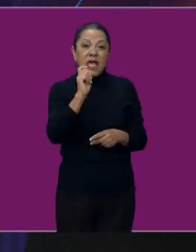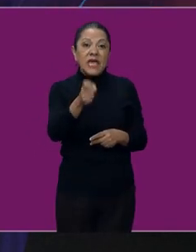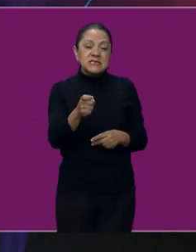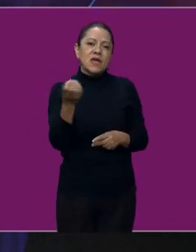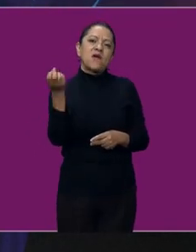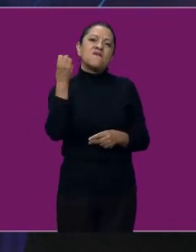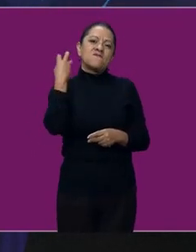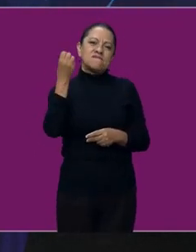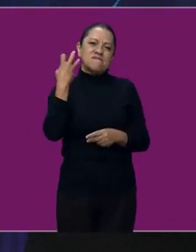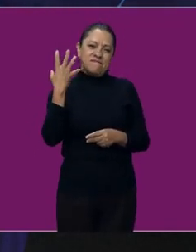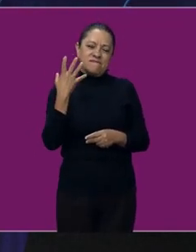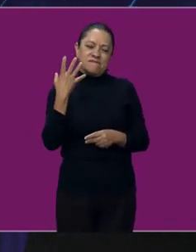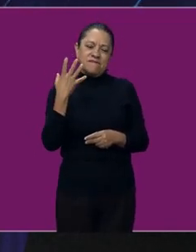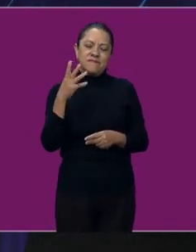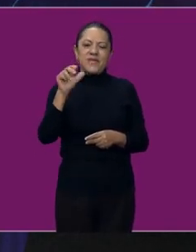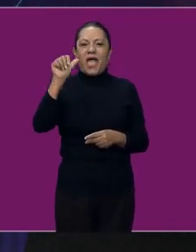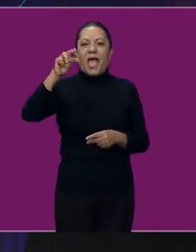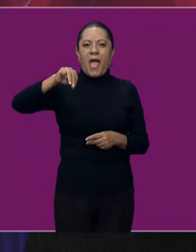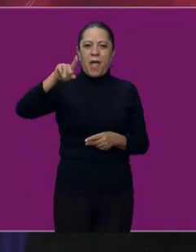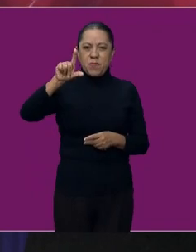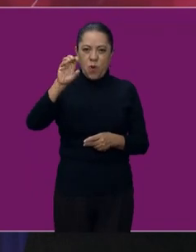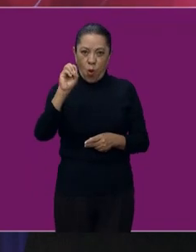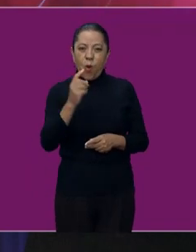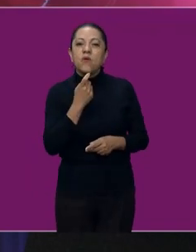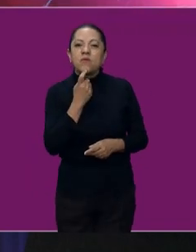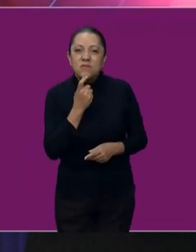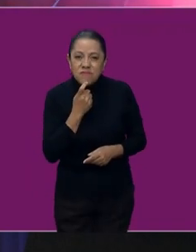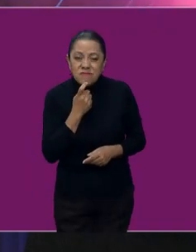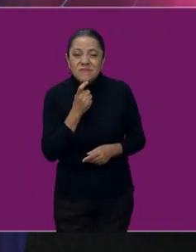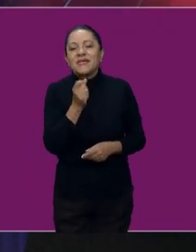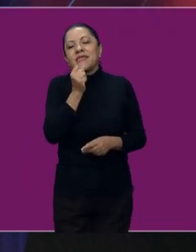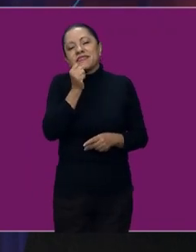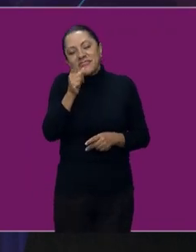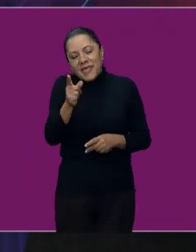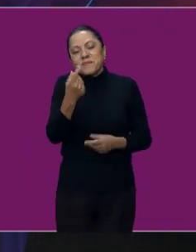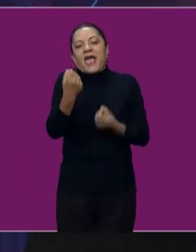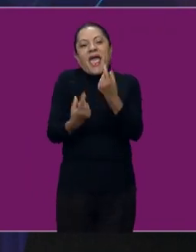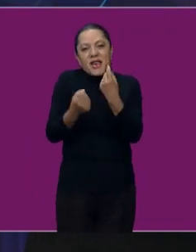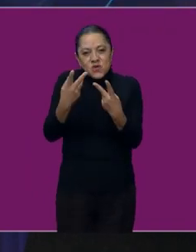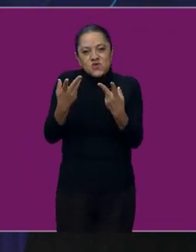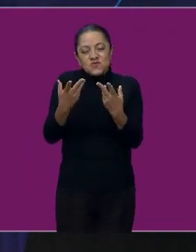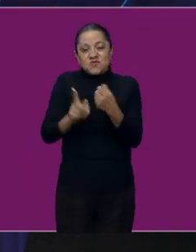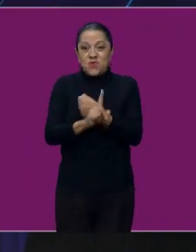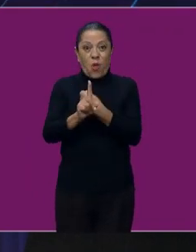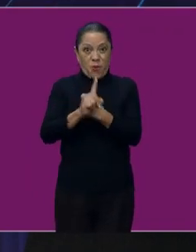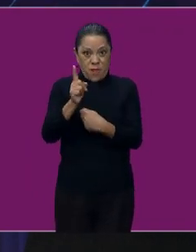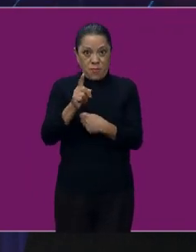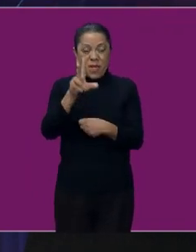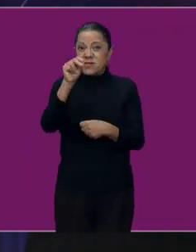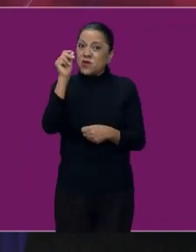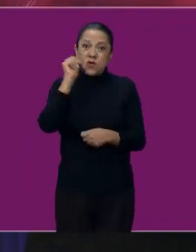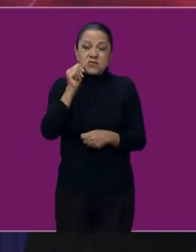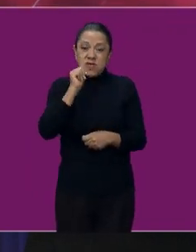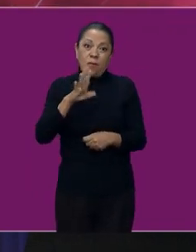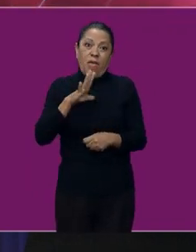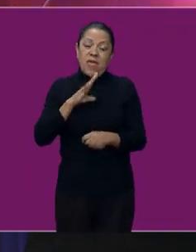presidente de lópez obrador pero ahí también nos parece que ha habido algunos problemas no siempre han sido las personas preparadas